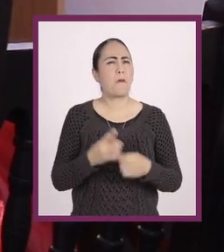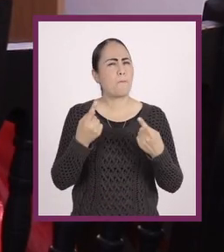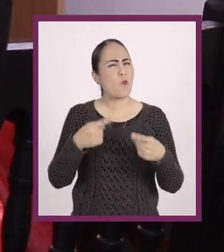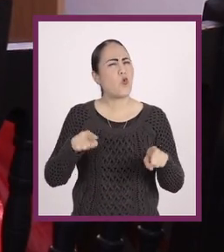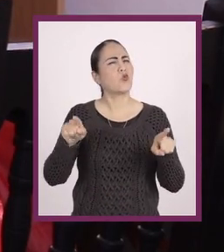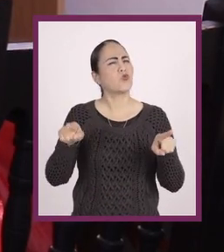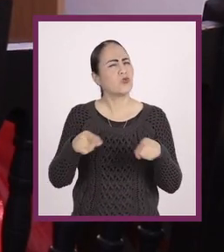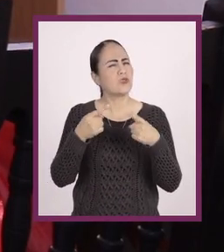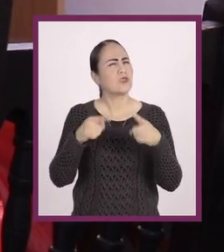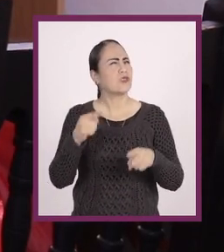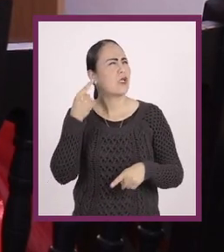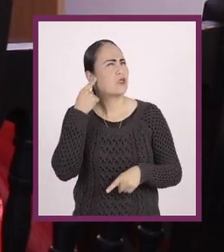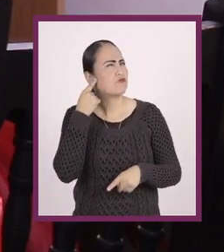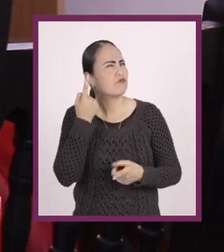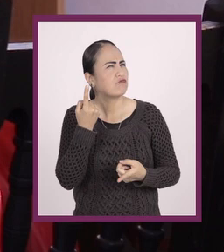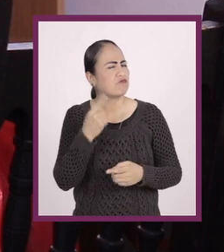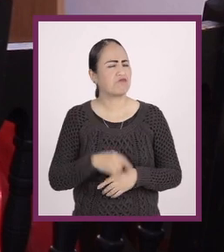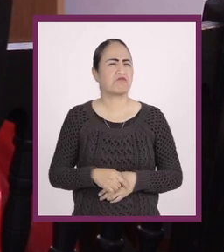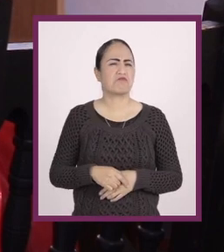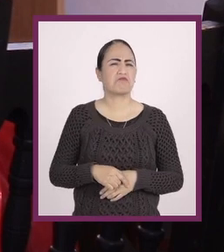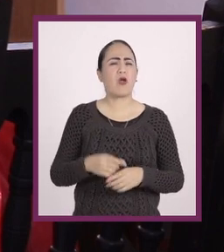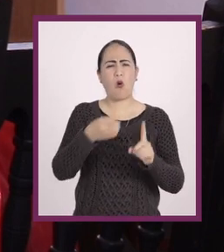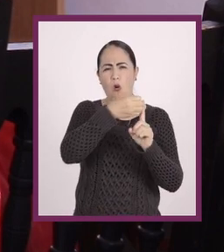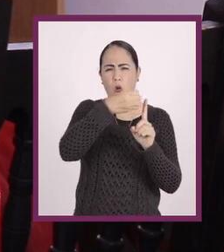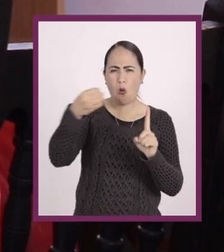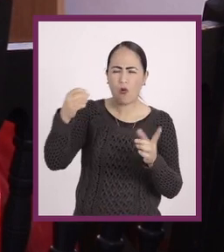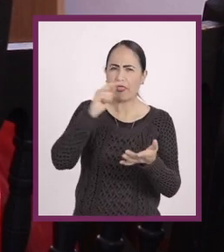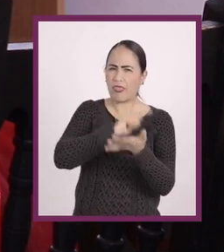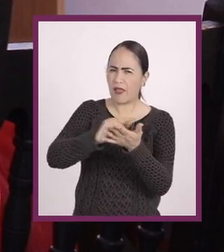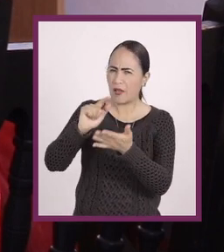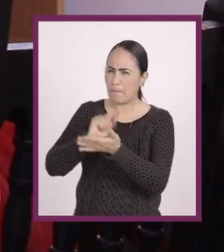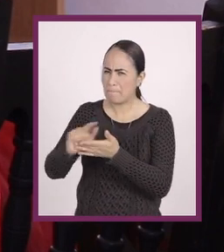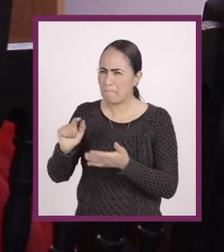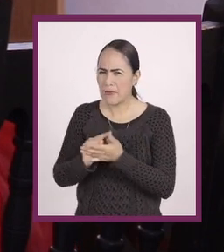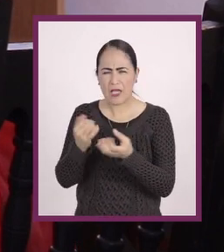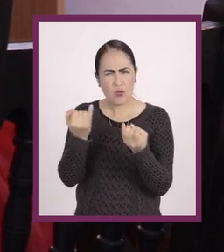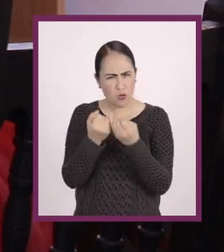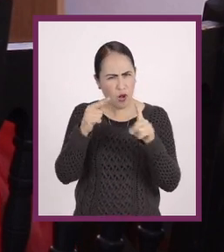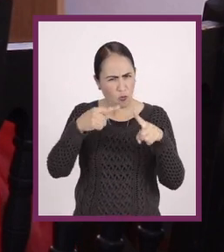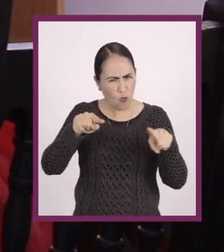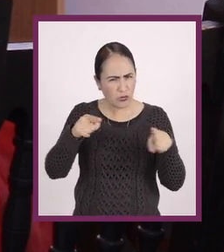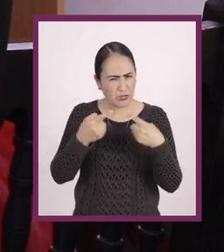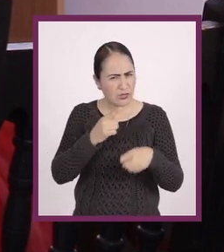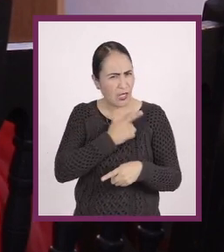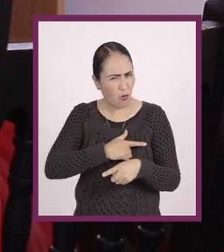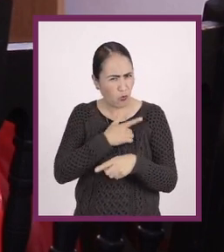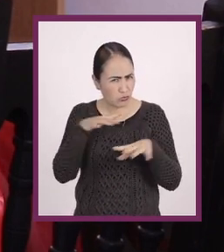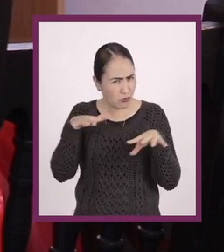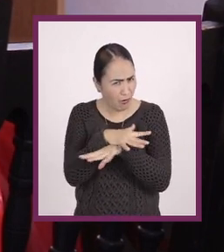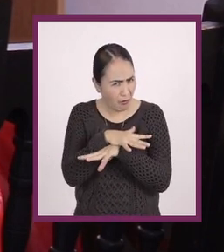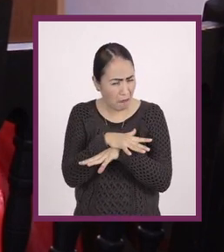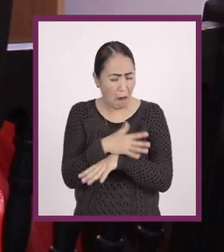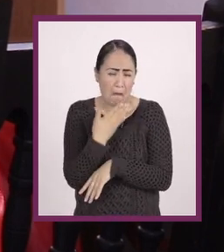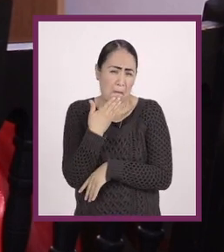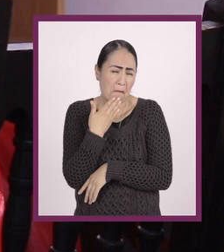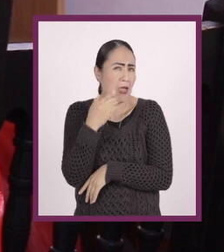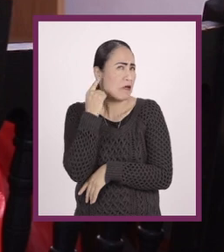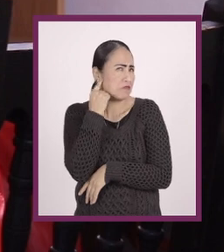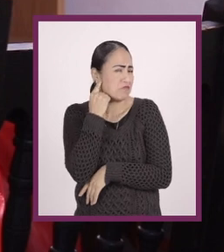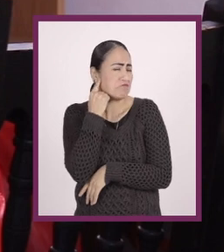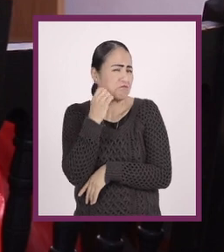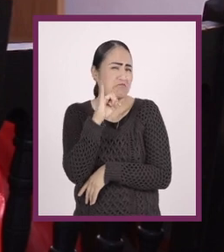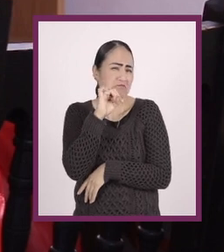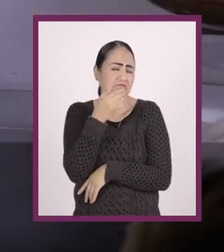y esa música el orden y la limpieza ya modificaron hasta tus preferencias musicales una bastante bien